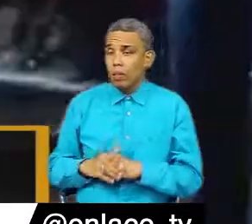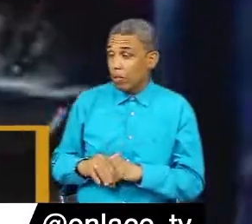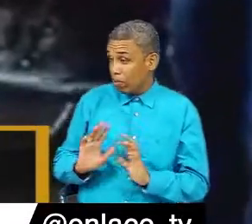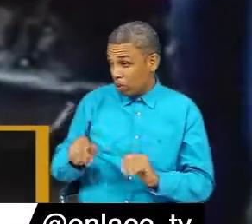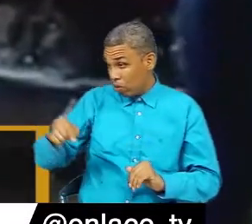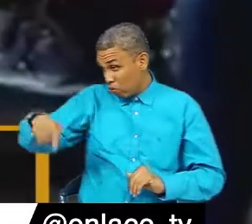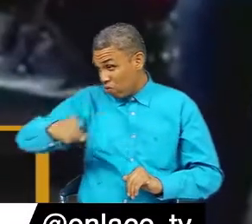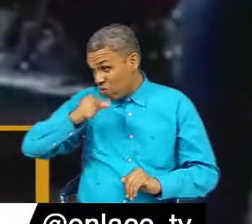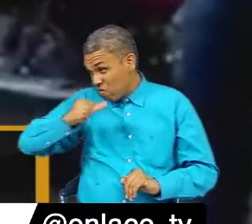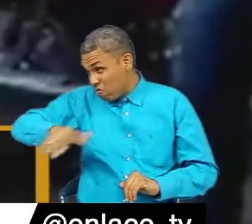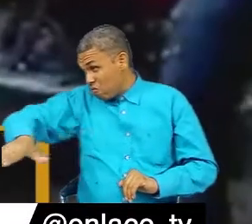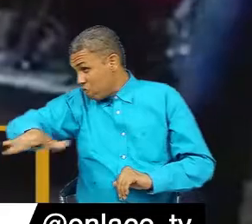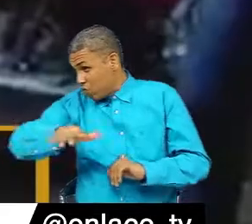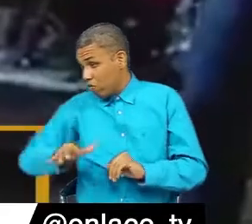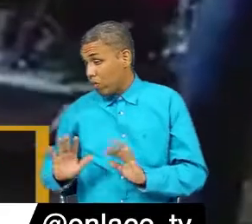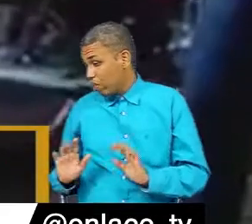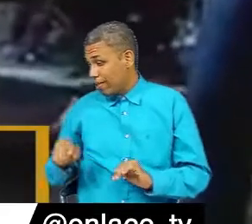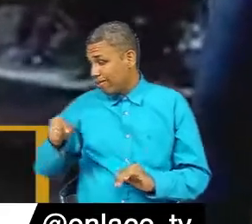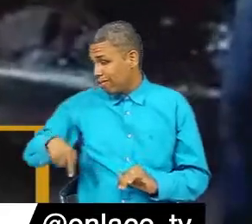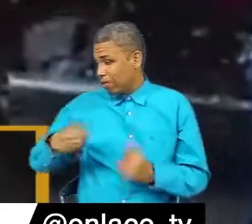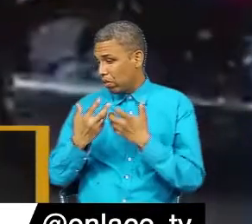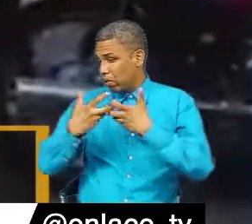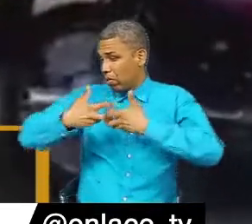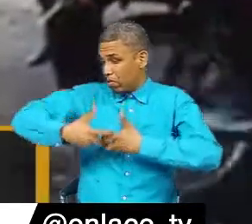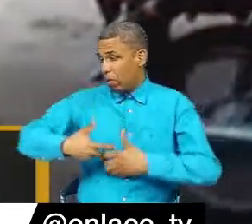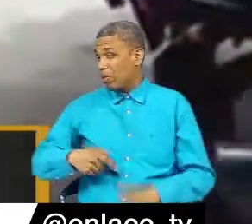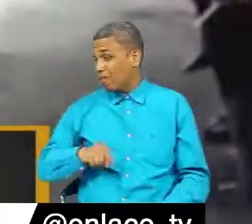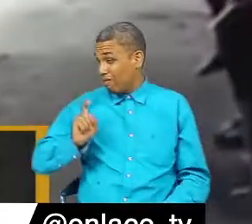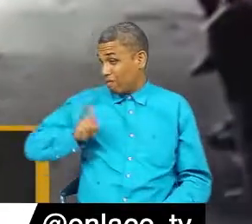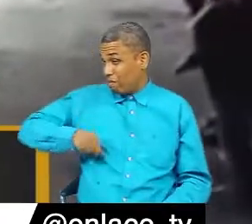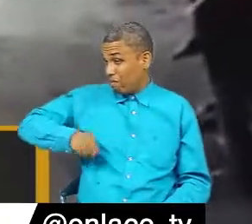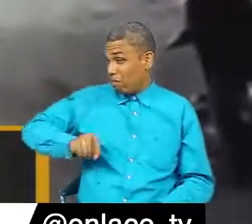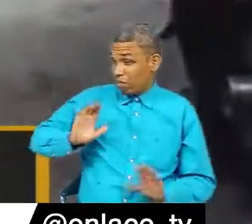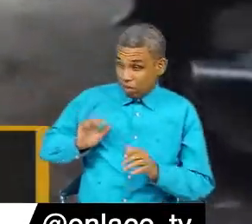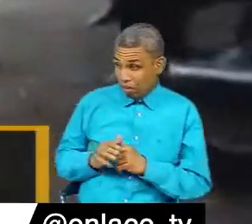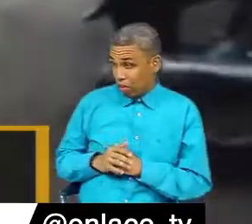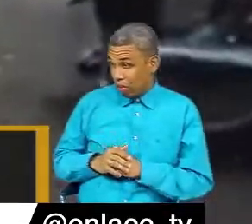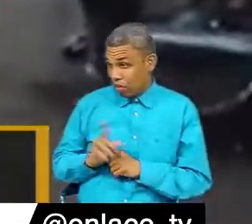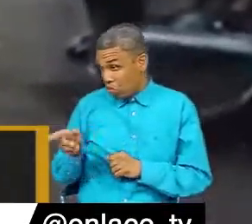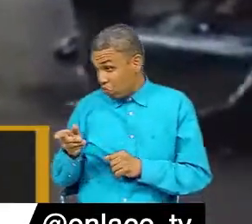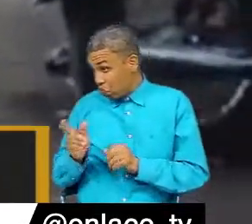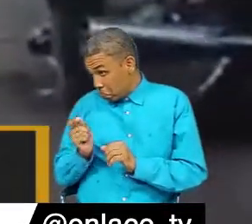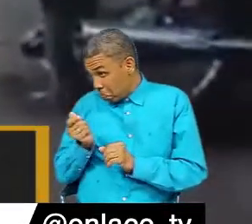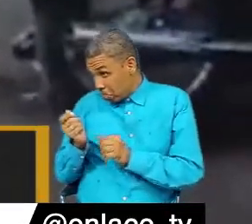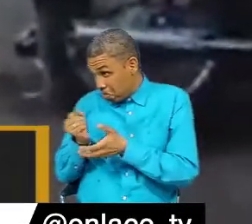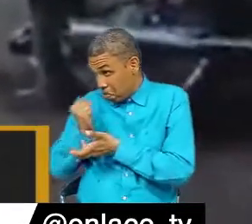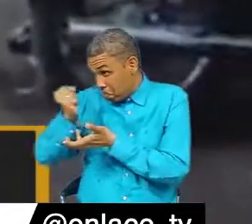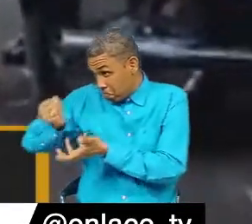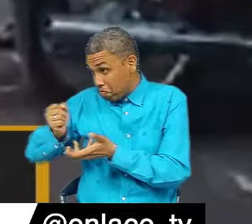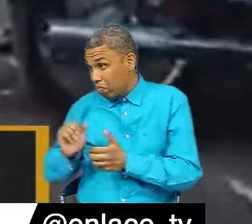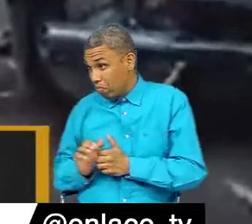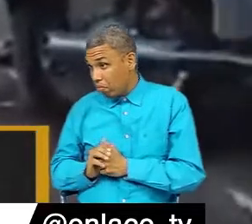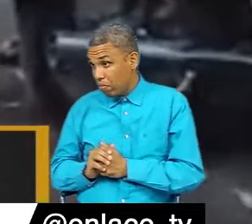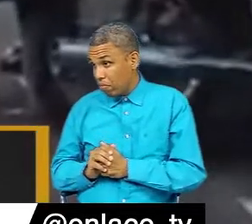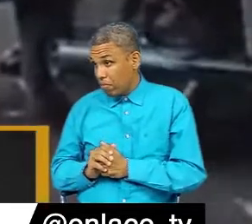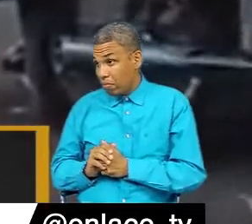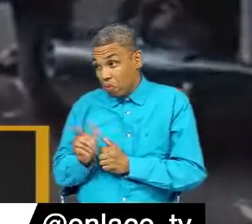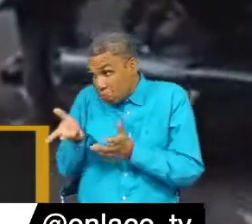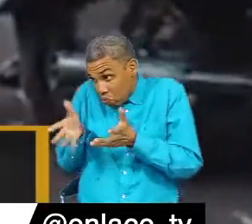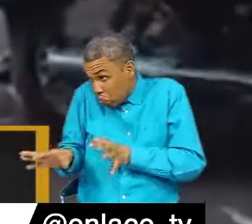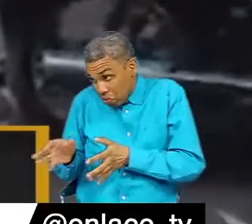las malas, que necesitan el predio, con escritura inclusive. Y estos señores se ven inmersos a